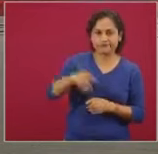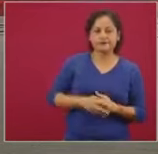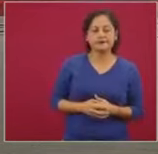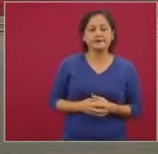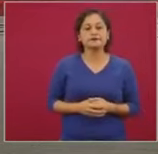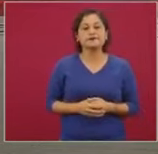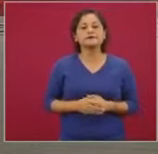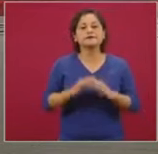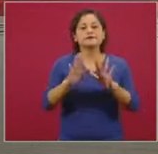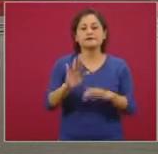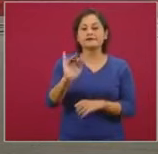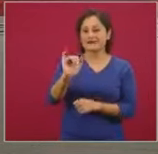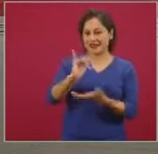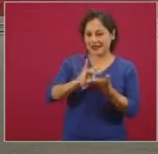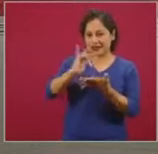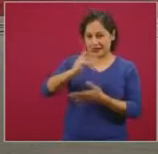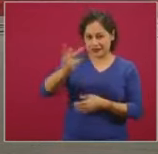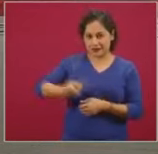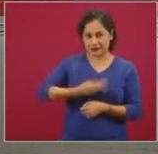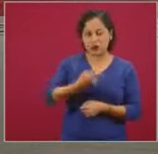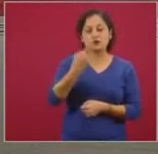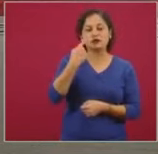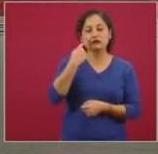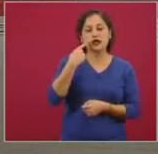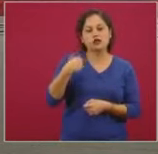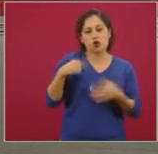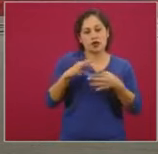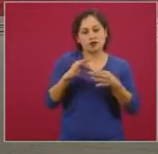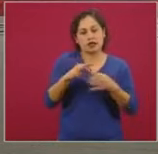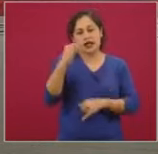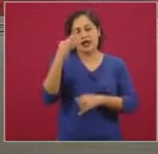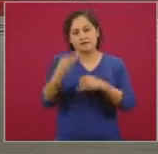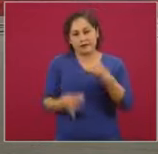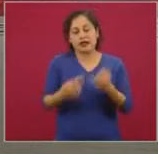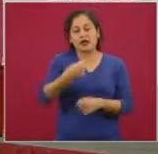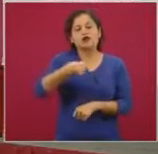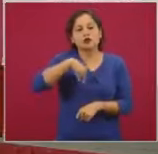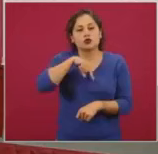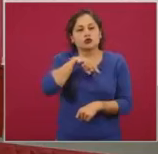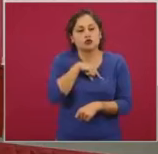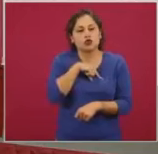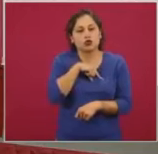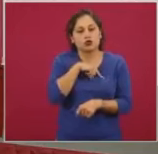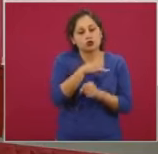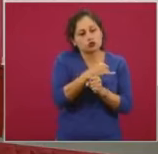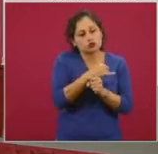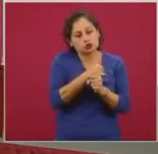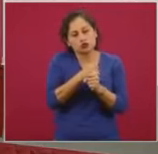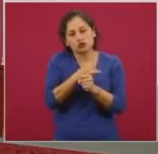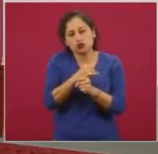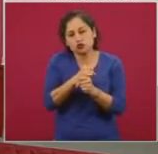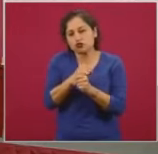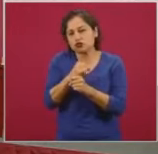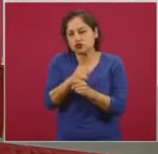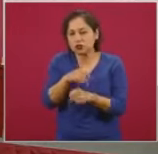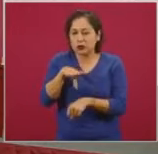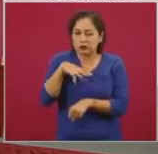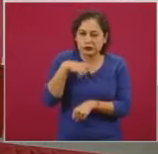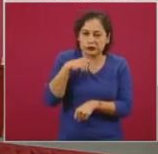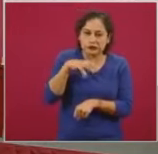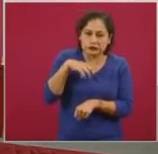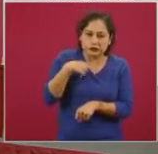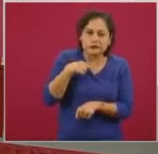Justo lo que comenté al final, hemos hecho un esfuerzo para ver si podemos tener una métrica de